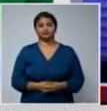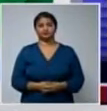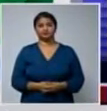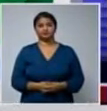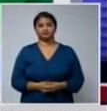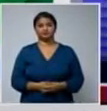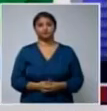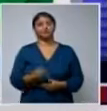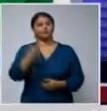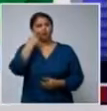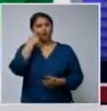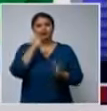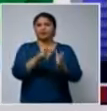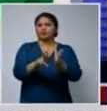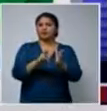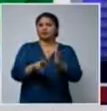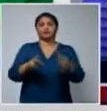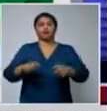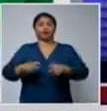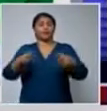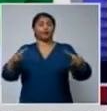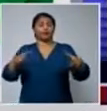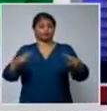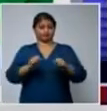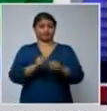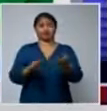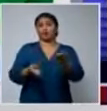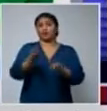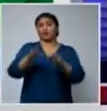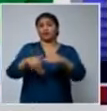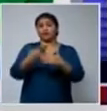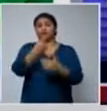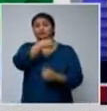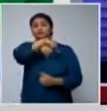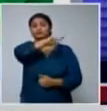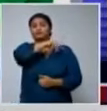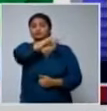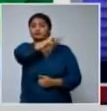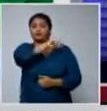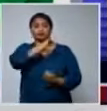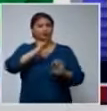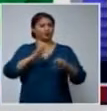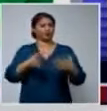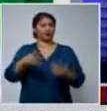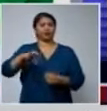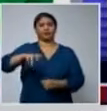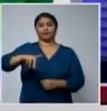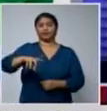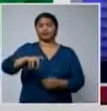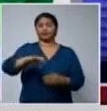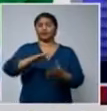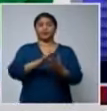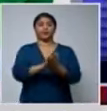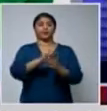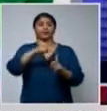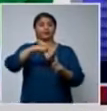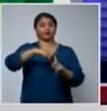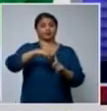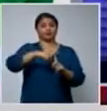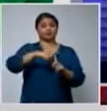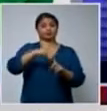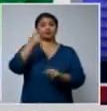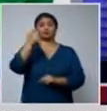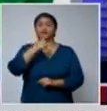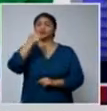en comparación con el día anterior, pues son Pinar del Río, Matanzas, Ciego de